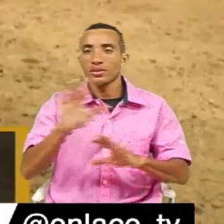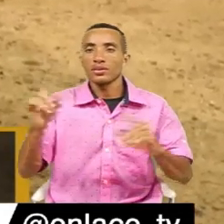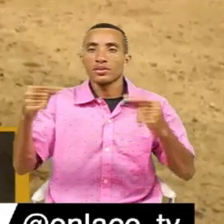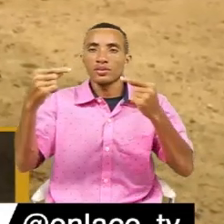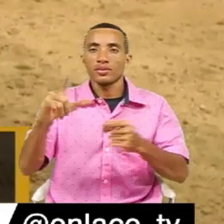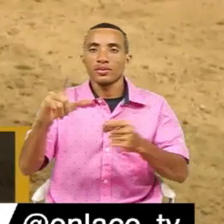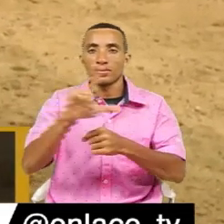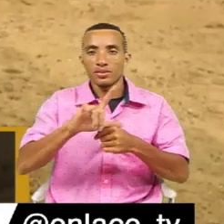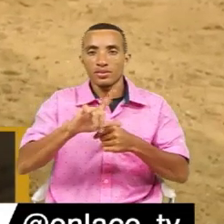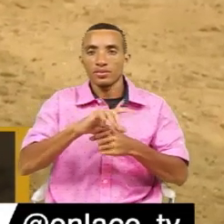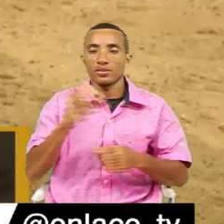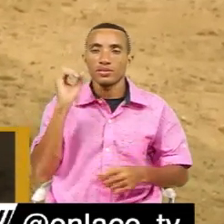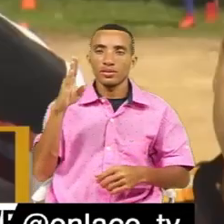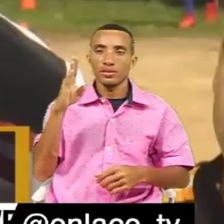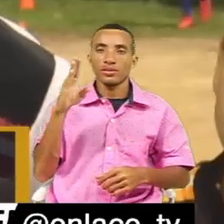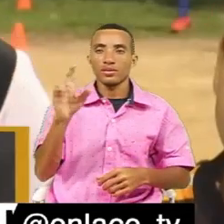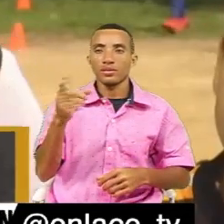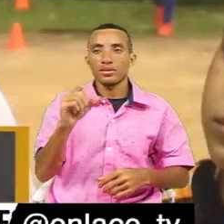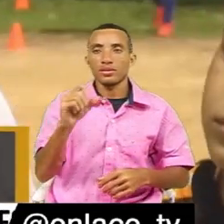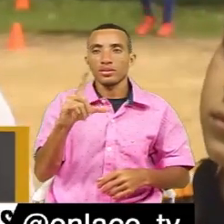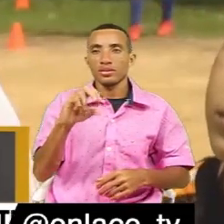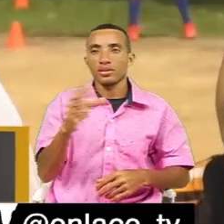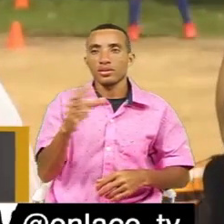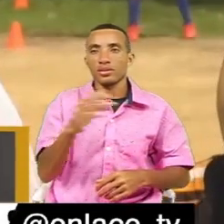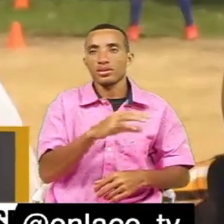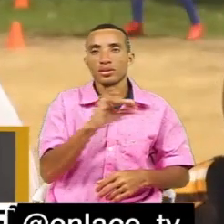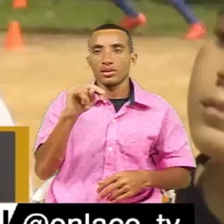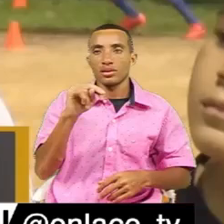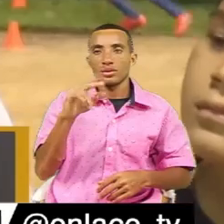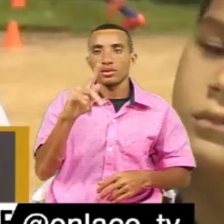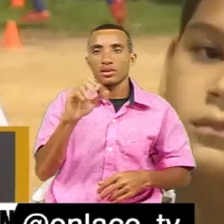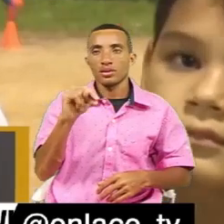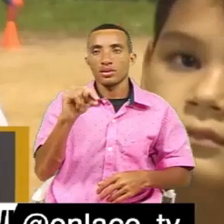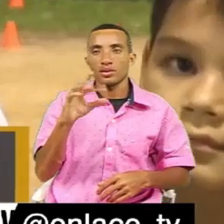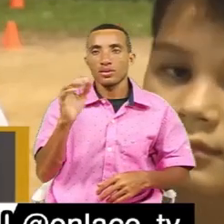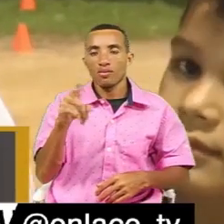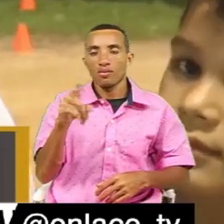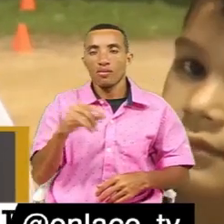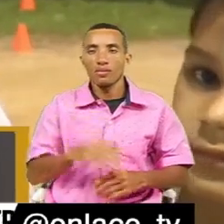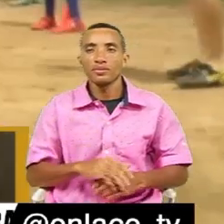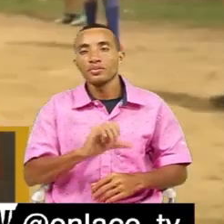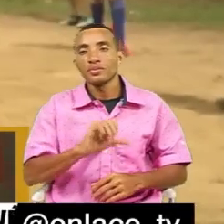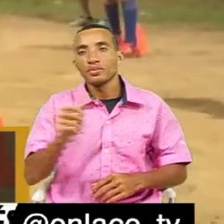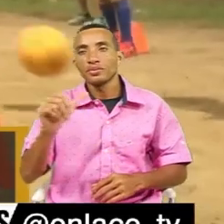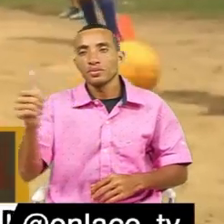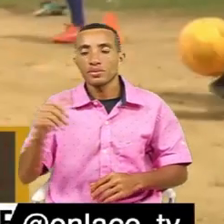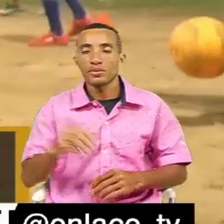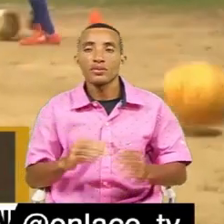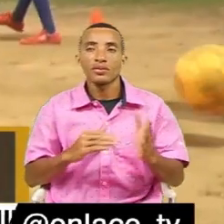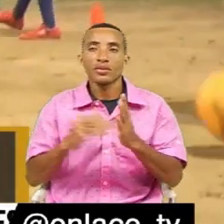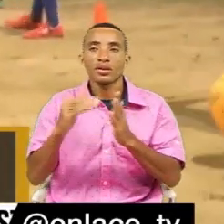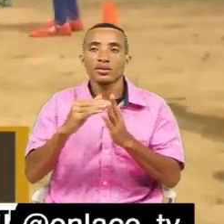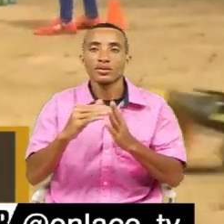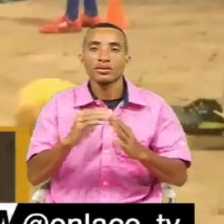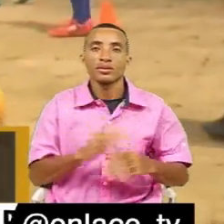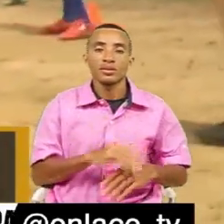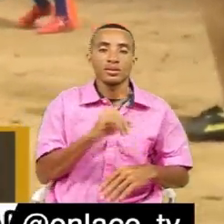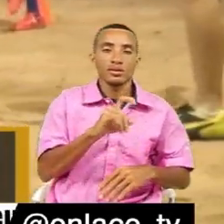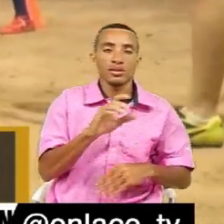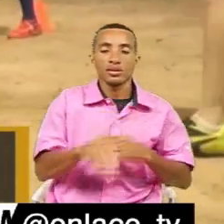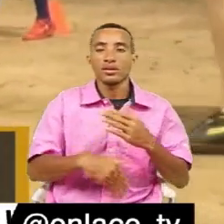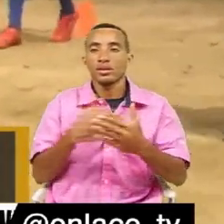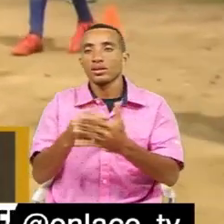Club Galán e Infantas. Pues el balance ha sido muy positivo en todas las categorías, desde la 6 hasta la